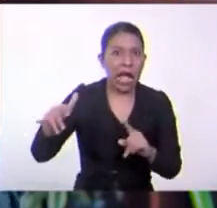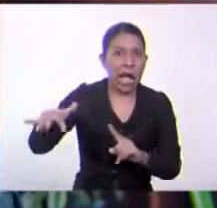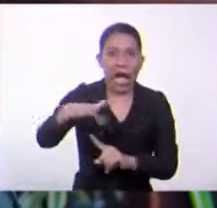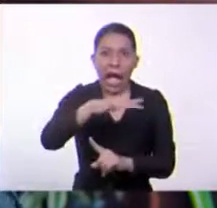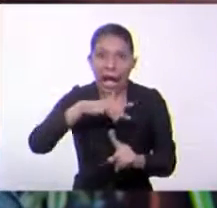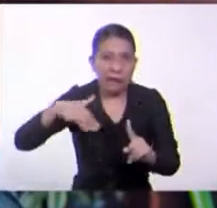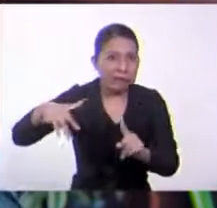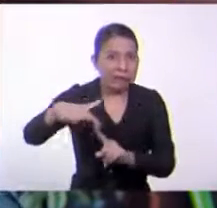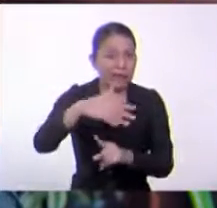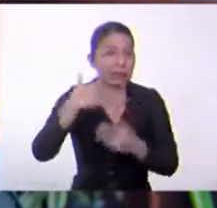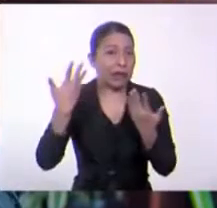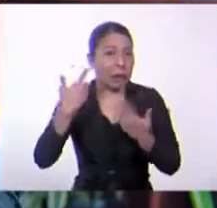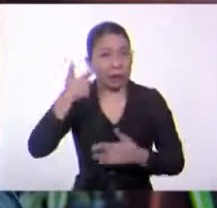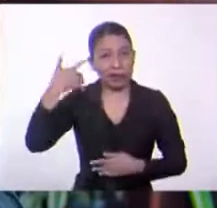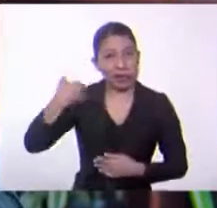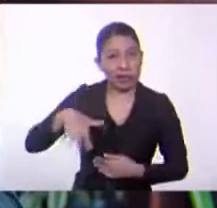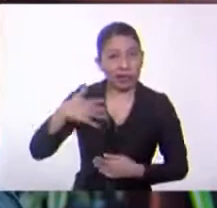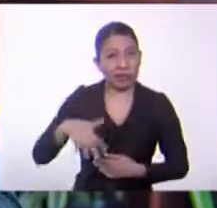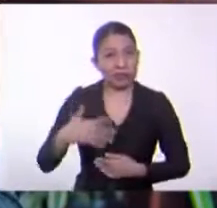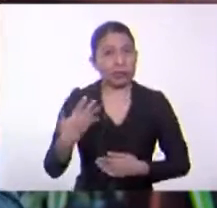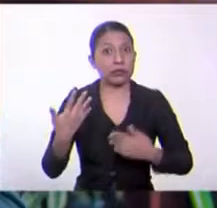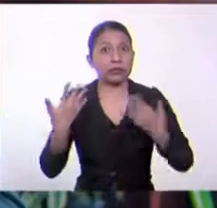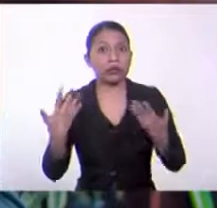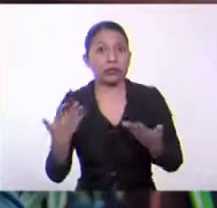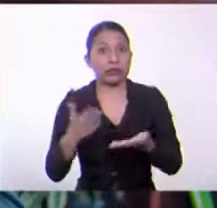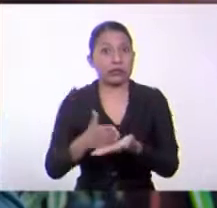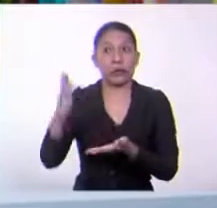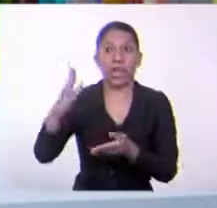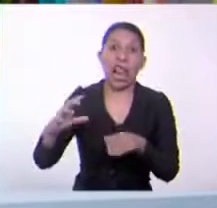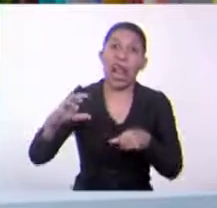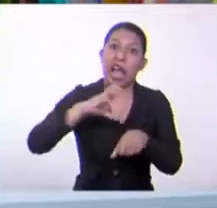son peligrosas o contra depredadores.